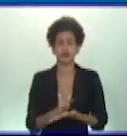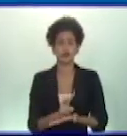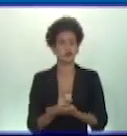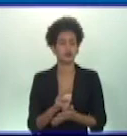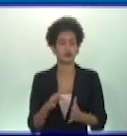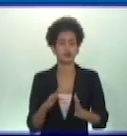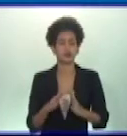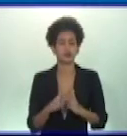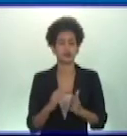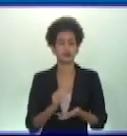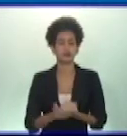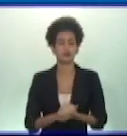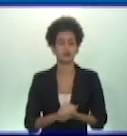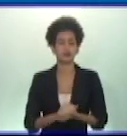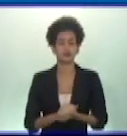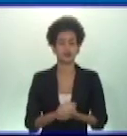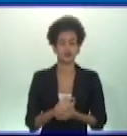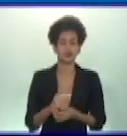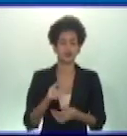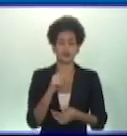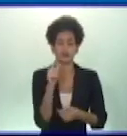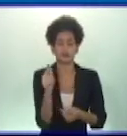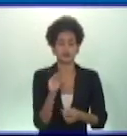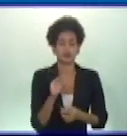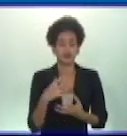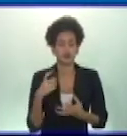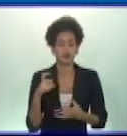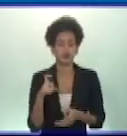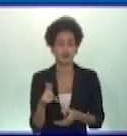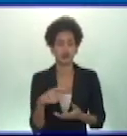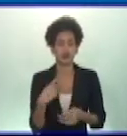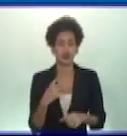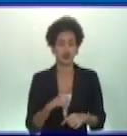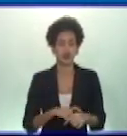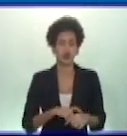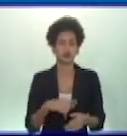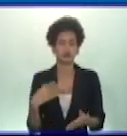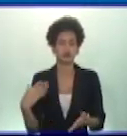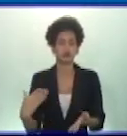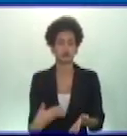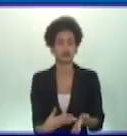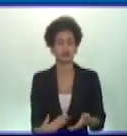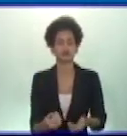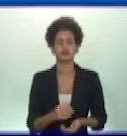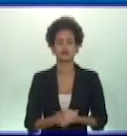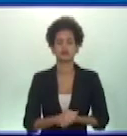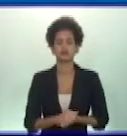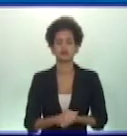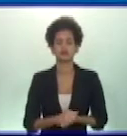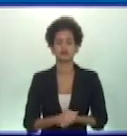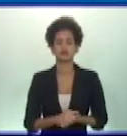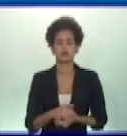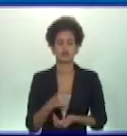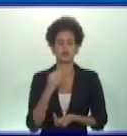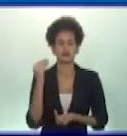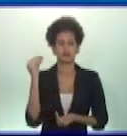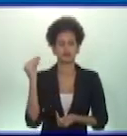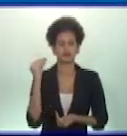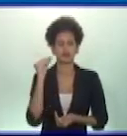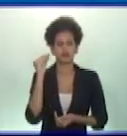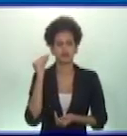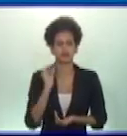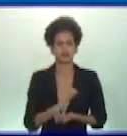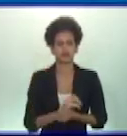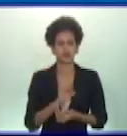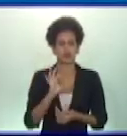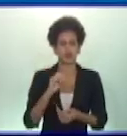la hora en que finalizó el pesquisaje, a la hora que terminó. Ustedes deben pensar, o pensamos, 8